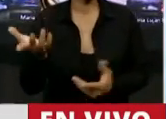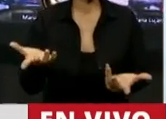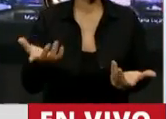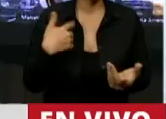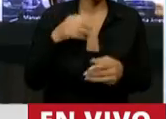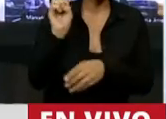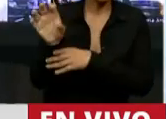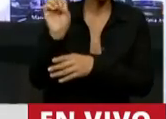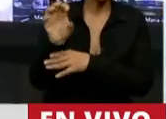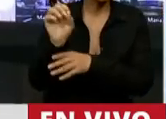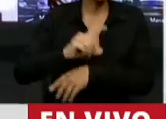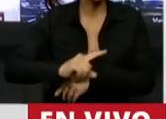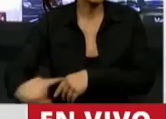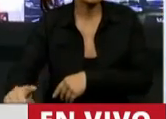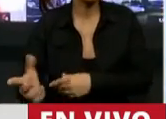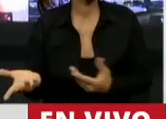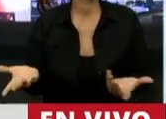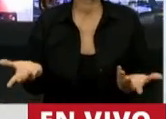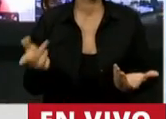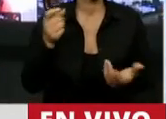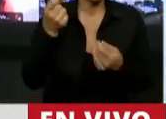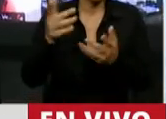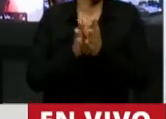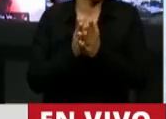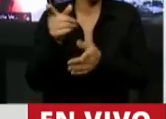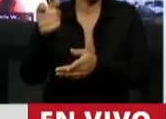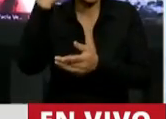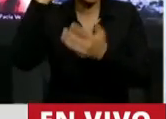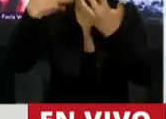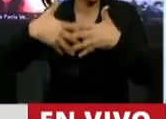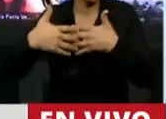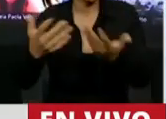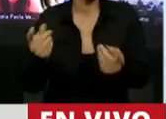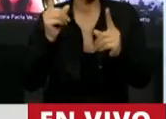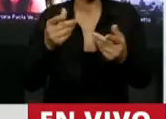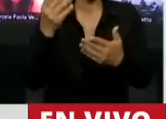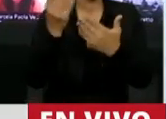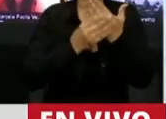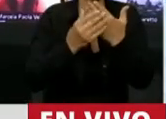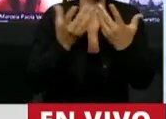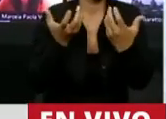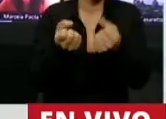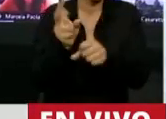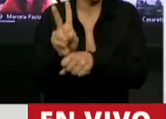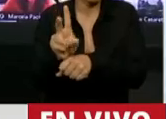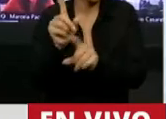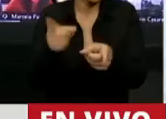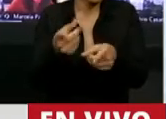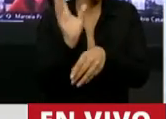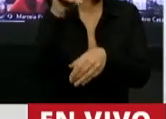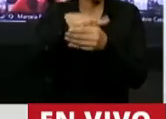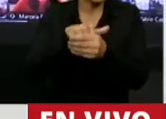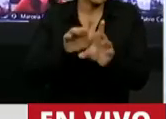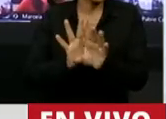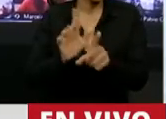que le hemos enviado, para que reflexione y para que el Ministerio de Defensa también tome cartas en el